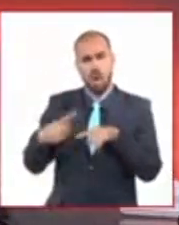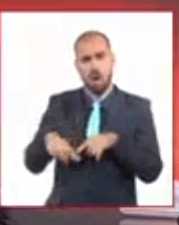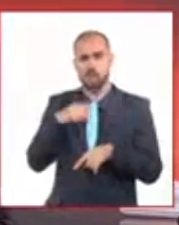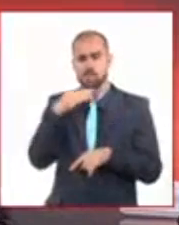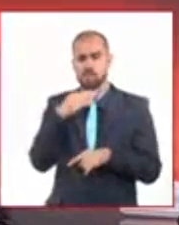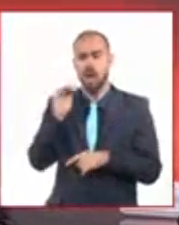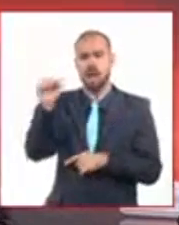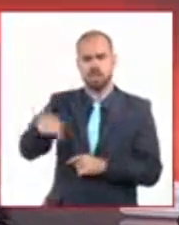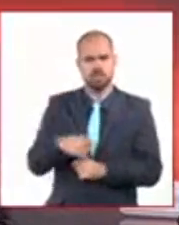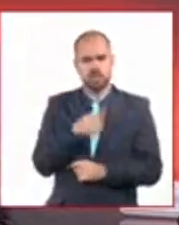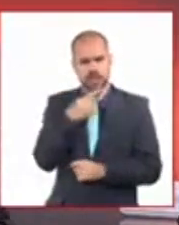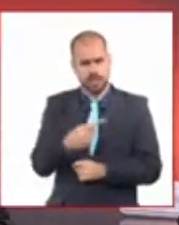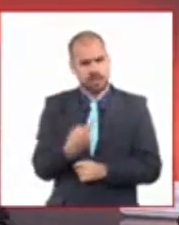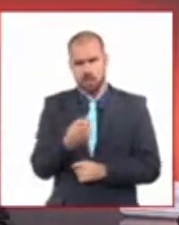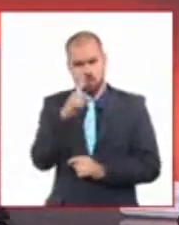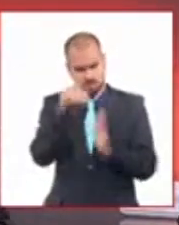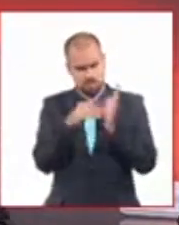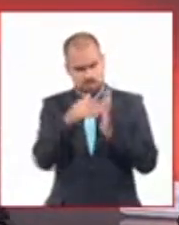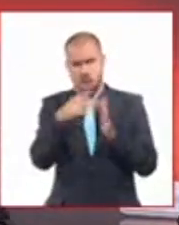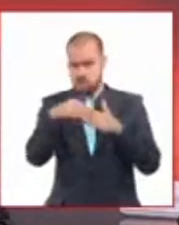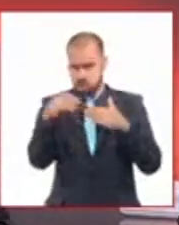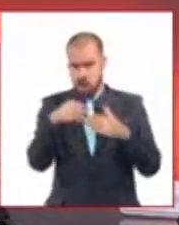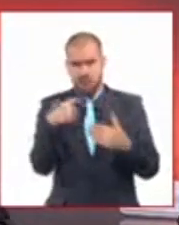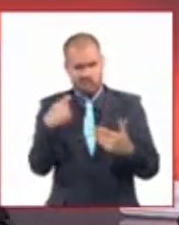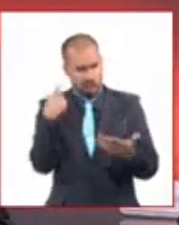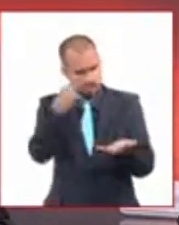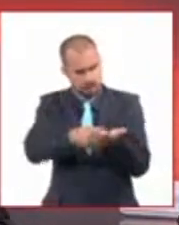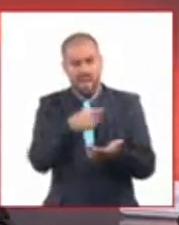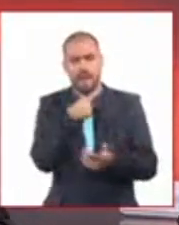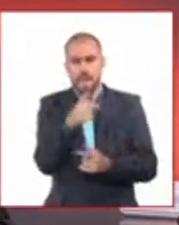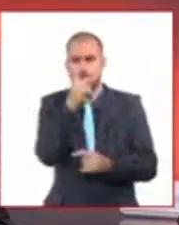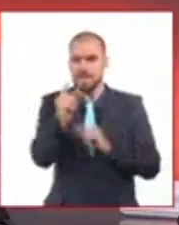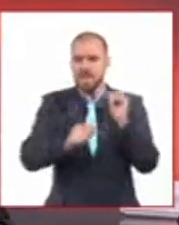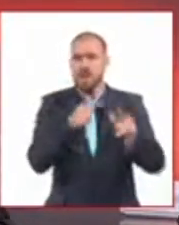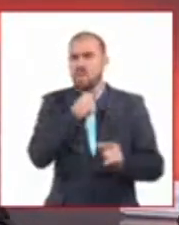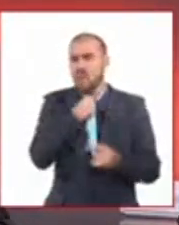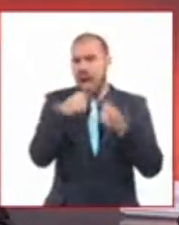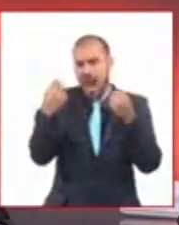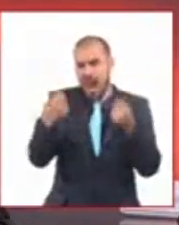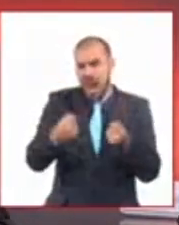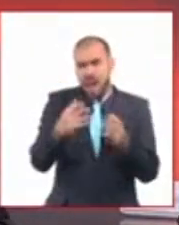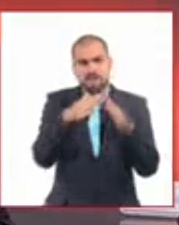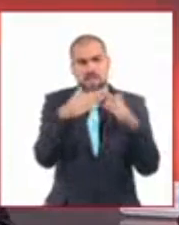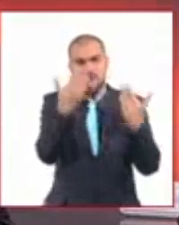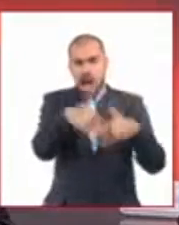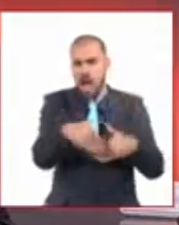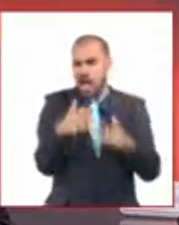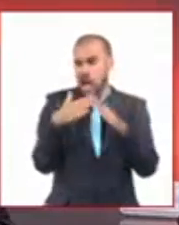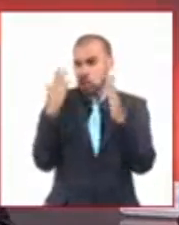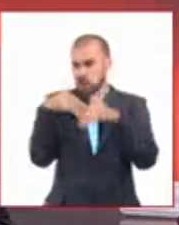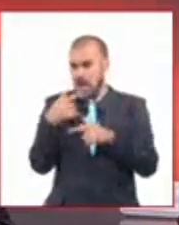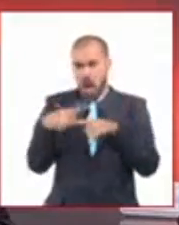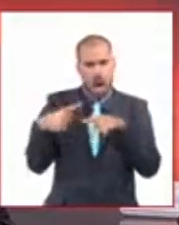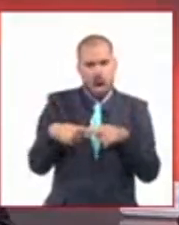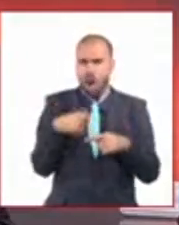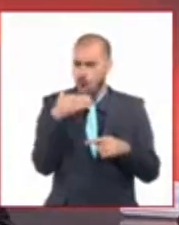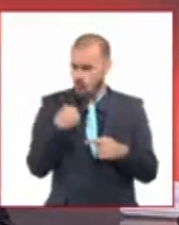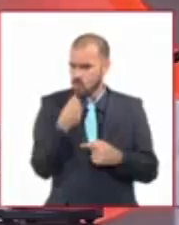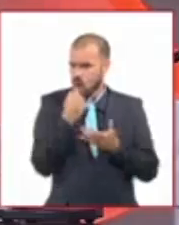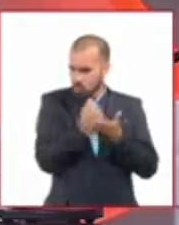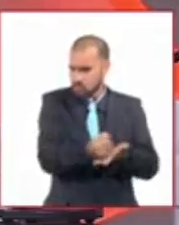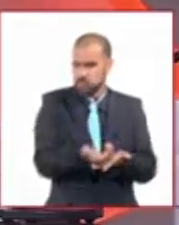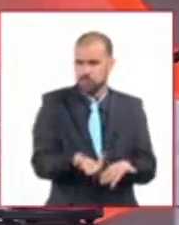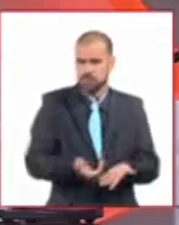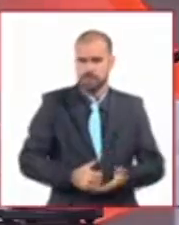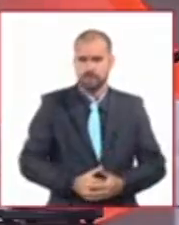para atender a la cantidad de personas que tienen en la calle y a las personas que están en esos espacios de desprotección y de desigualdad una